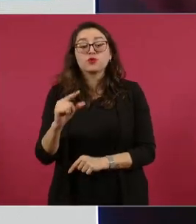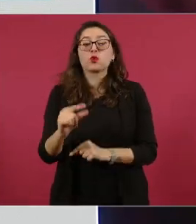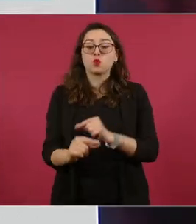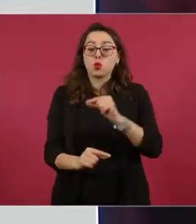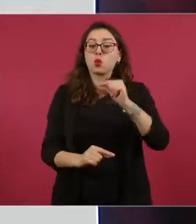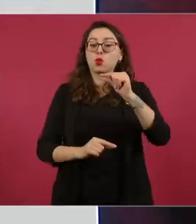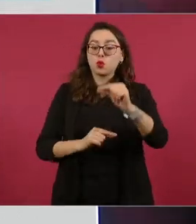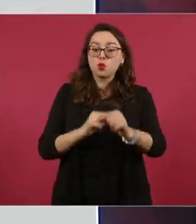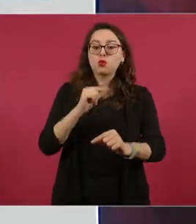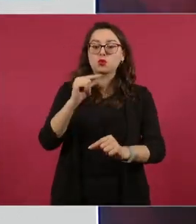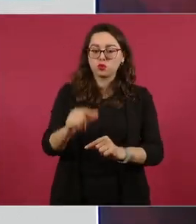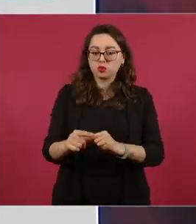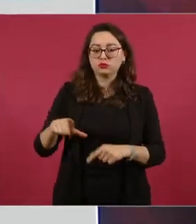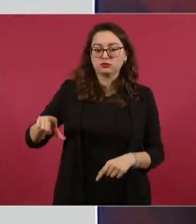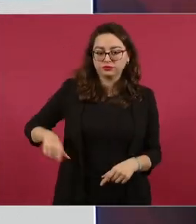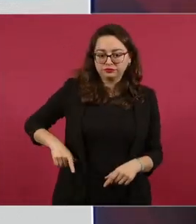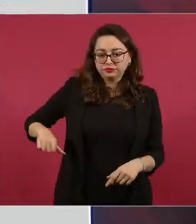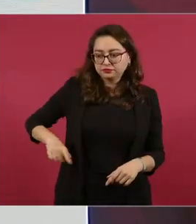que no se le cargue